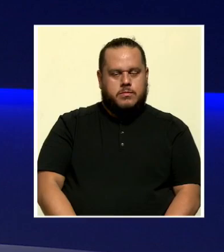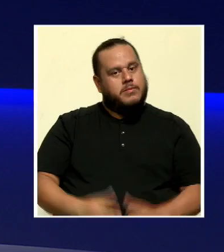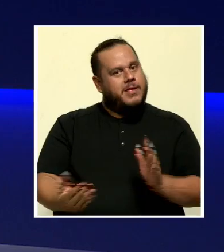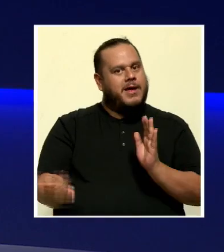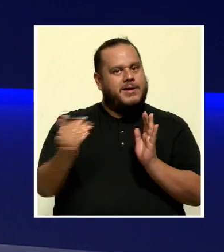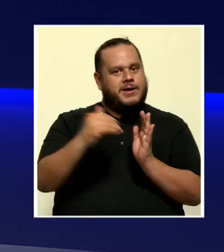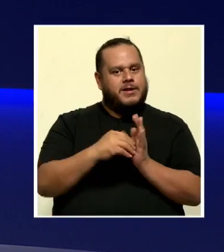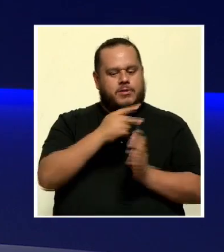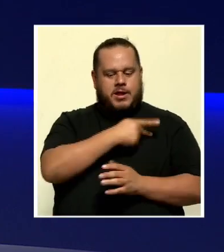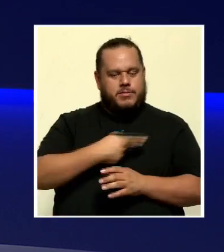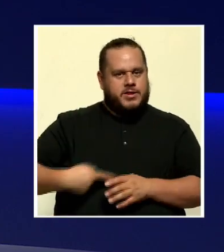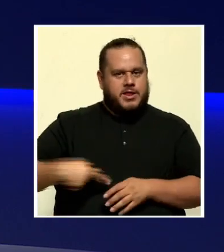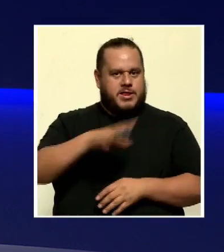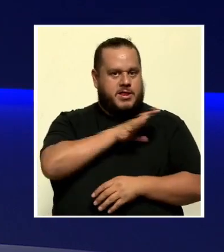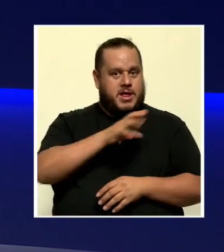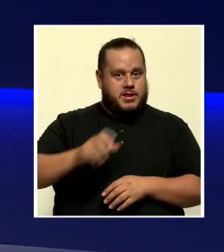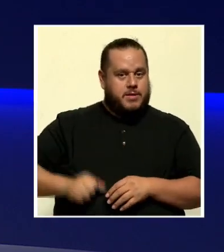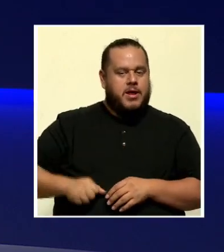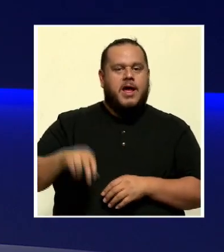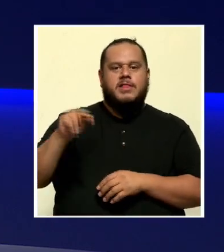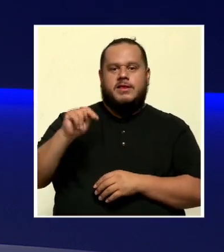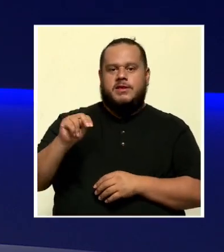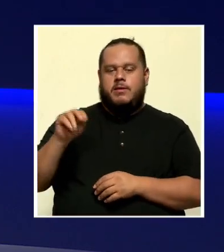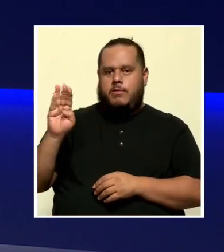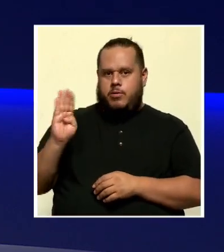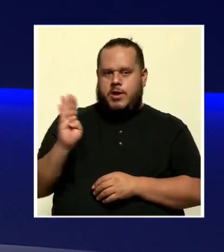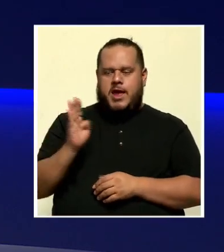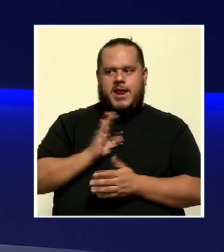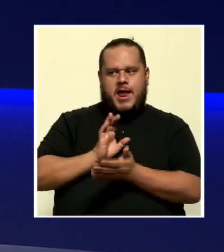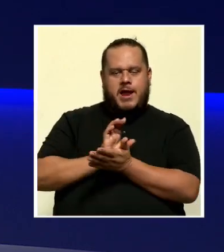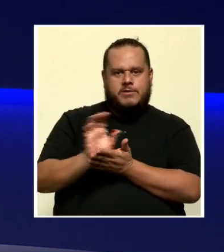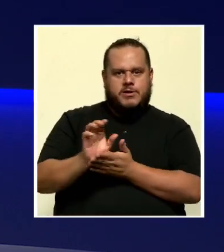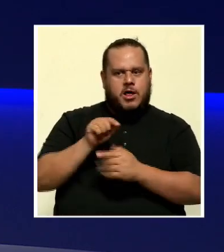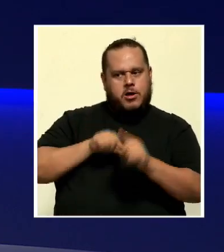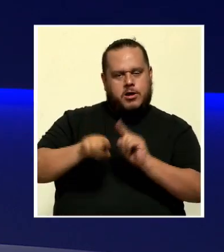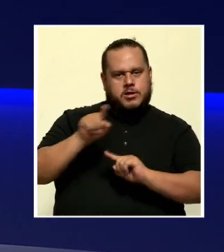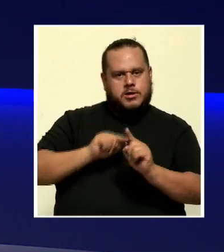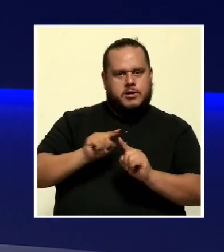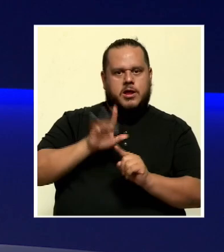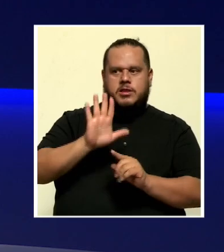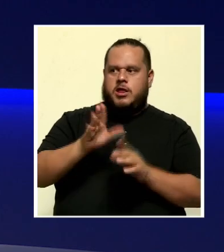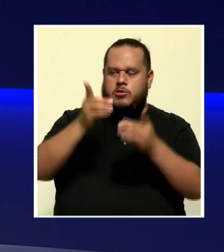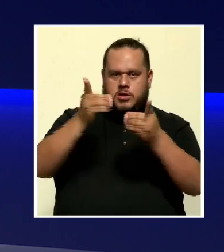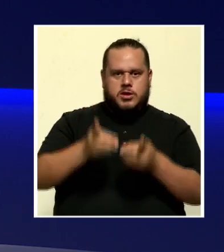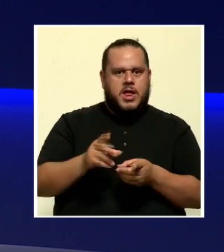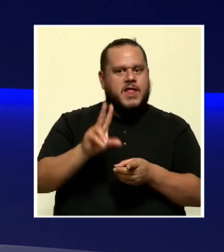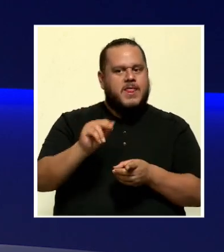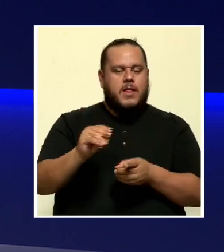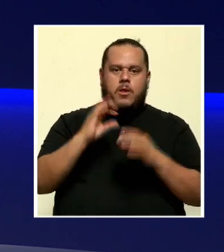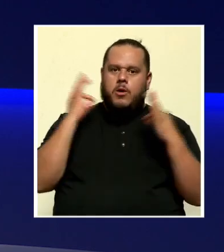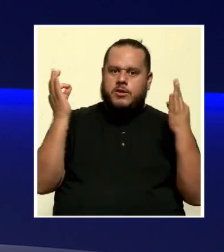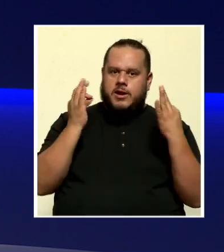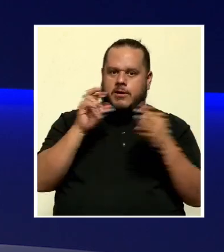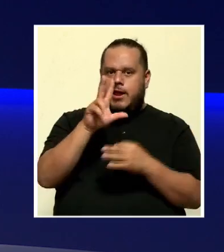Regresamos. El presidente salvadoreño Nayib Bukele ha rechazado las críticas de su decisión de no conmemorar